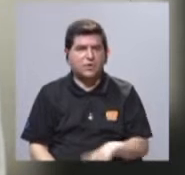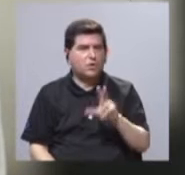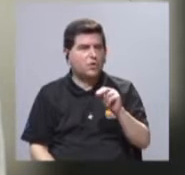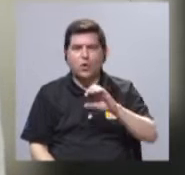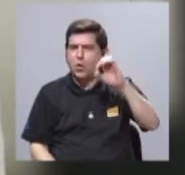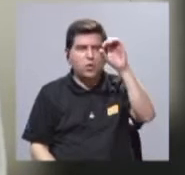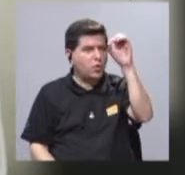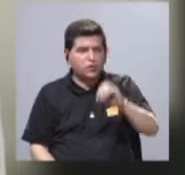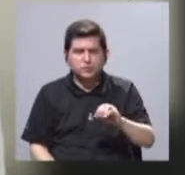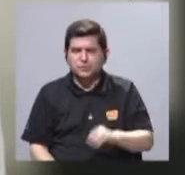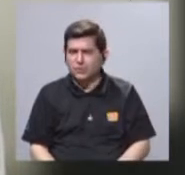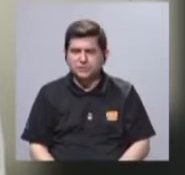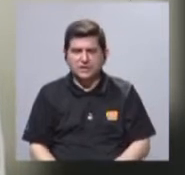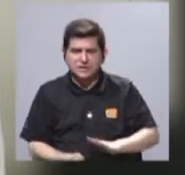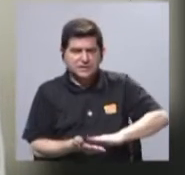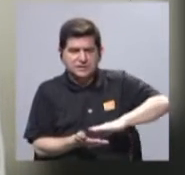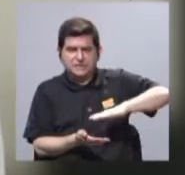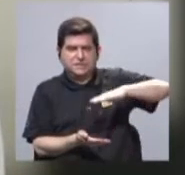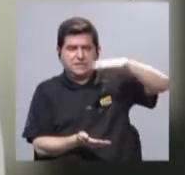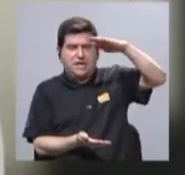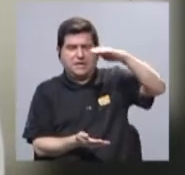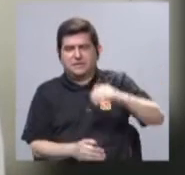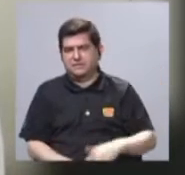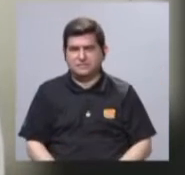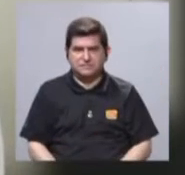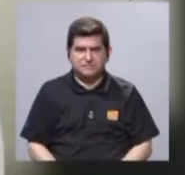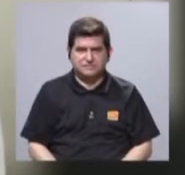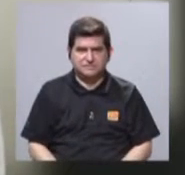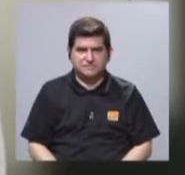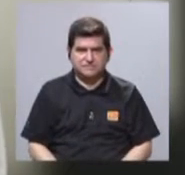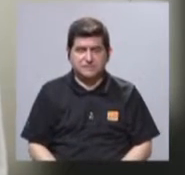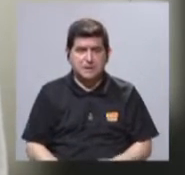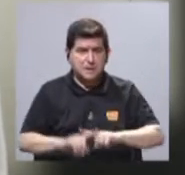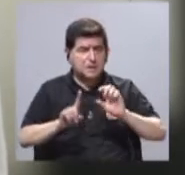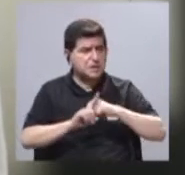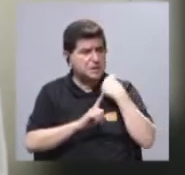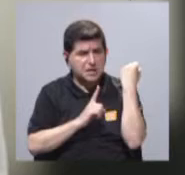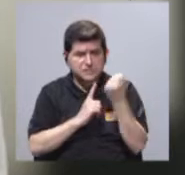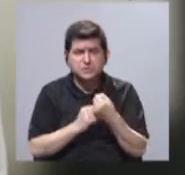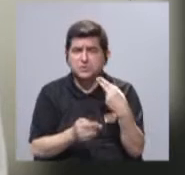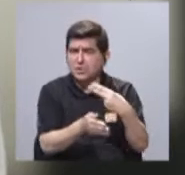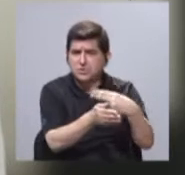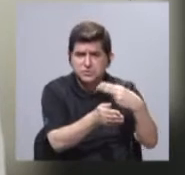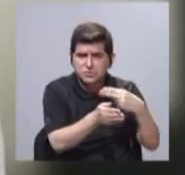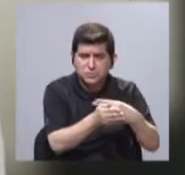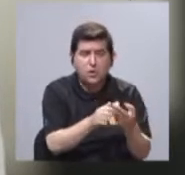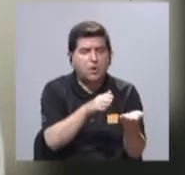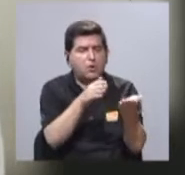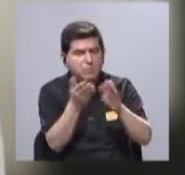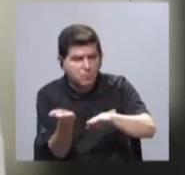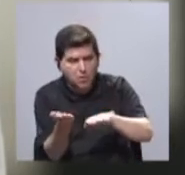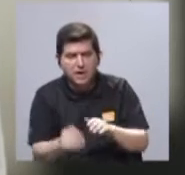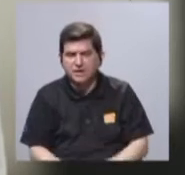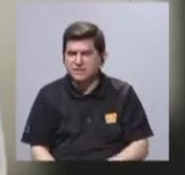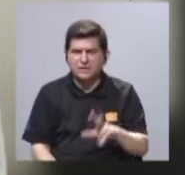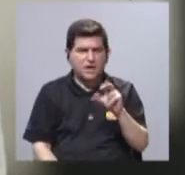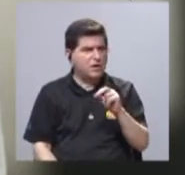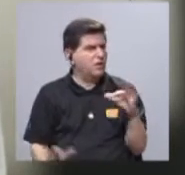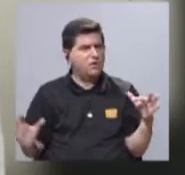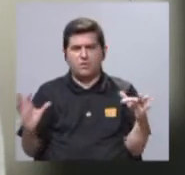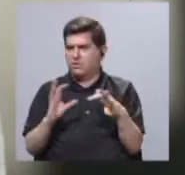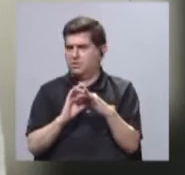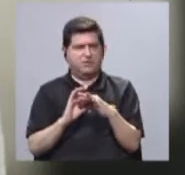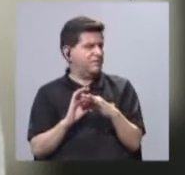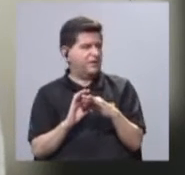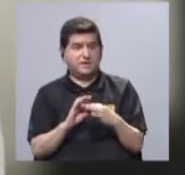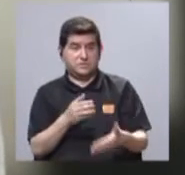tasas de incidencia acumulada que son muy altas la situación hospitalaria de mortalidad etcétera no tiene nada que